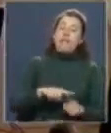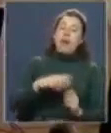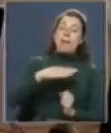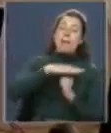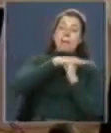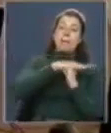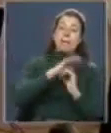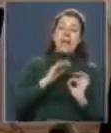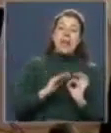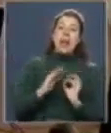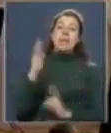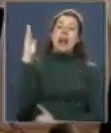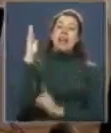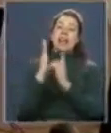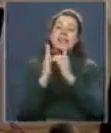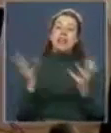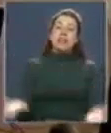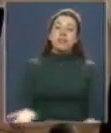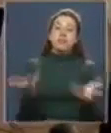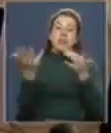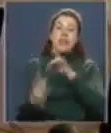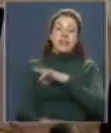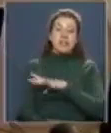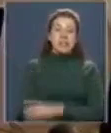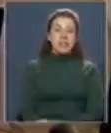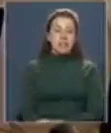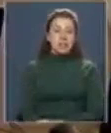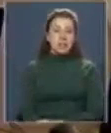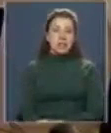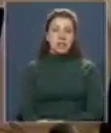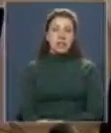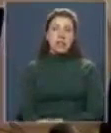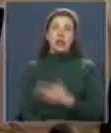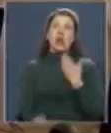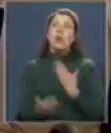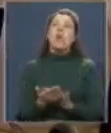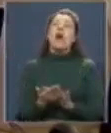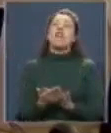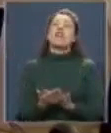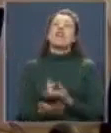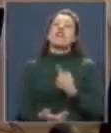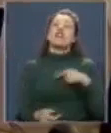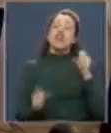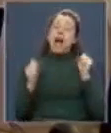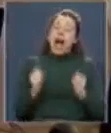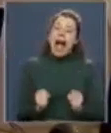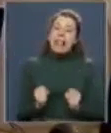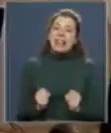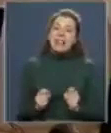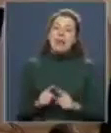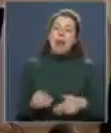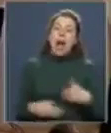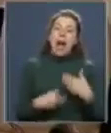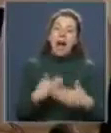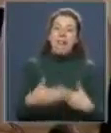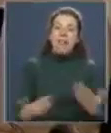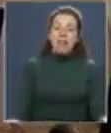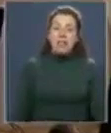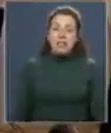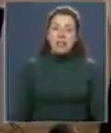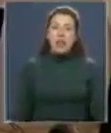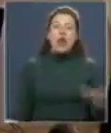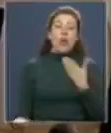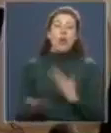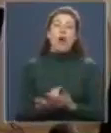del progreso y desarrollo para los chilenos y chilenas. ¿Cuándo será el día en que nos atreveremos a dar un paso adelante?